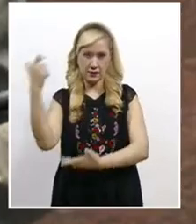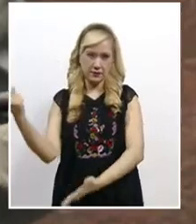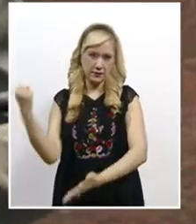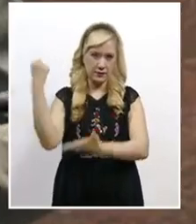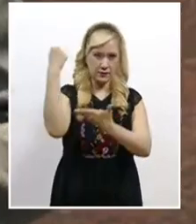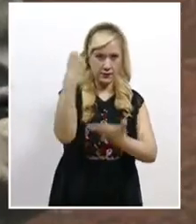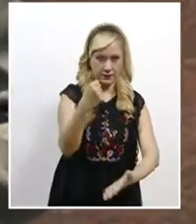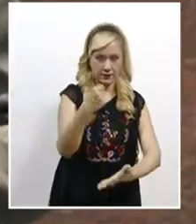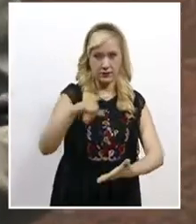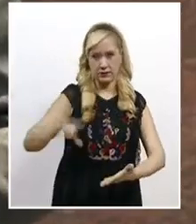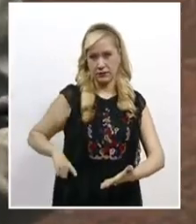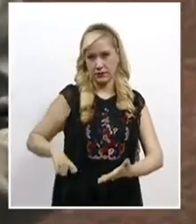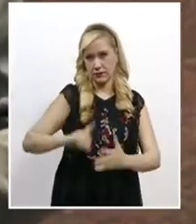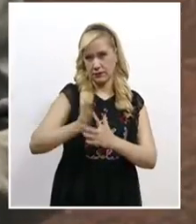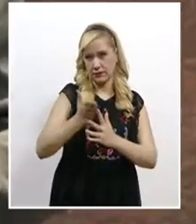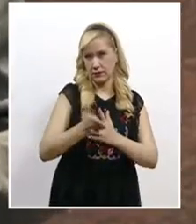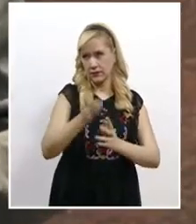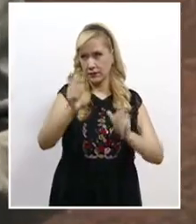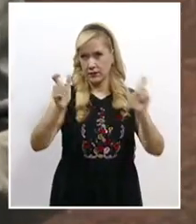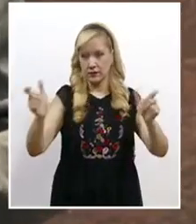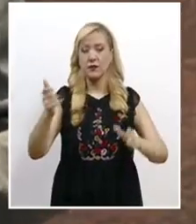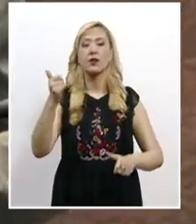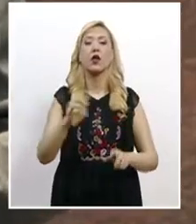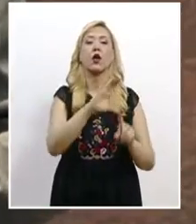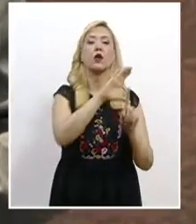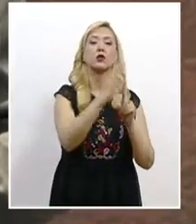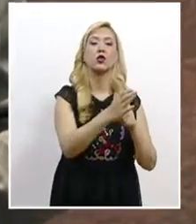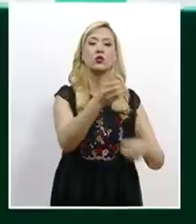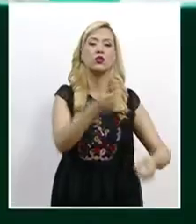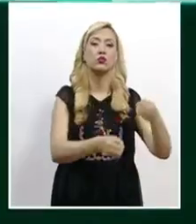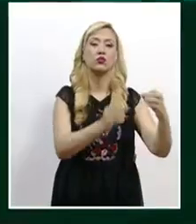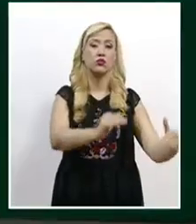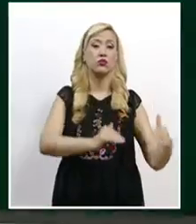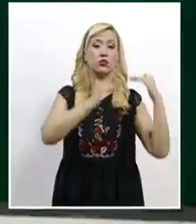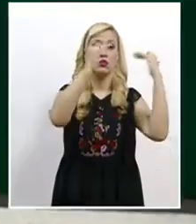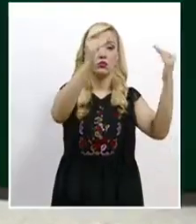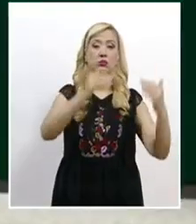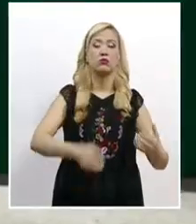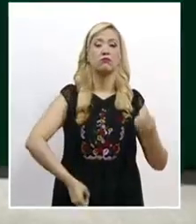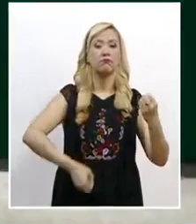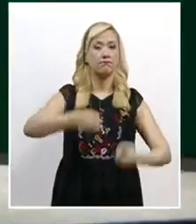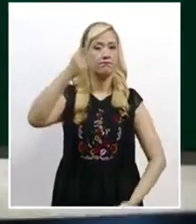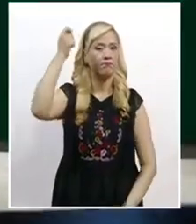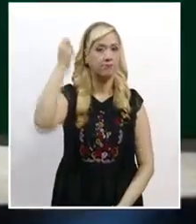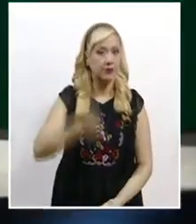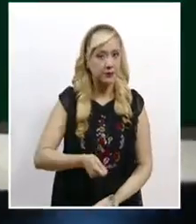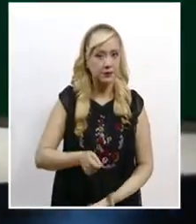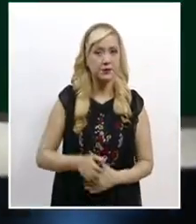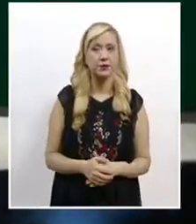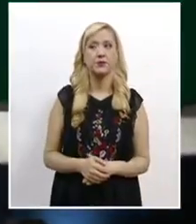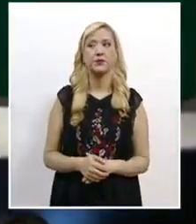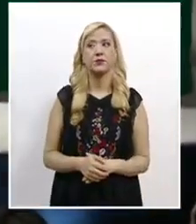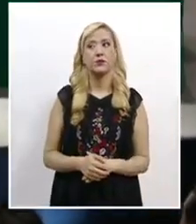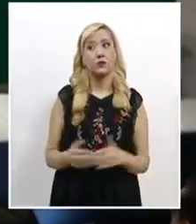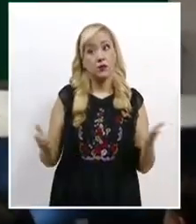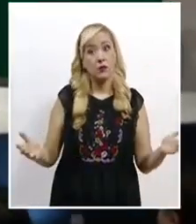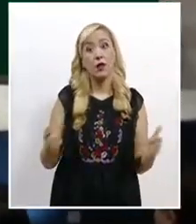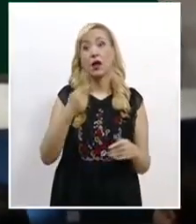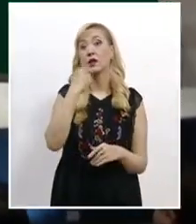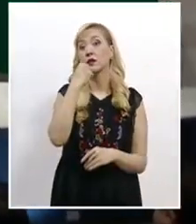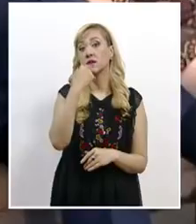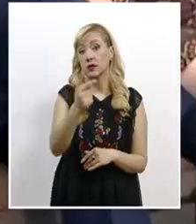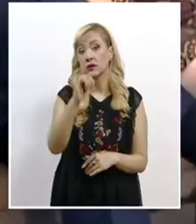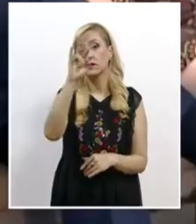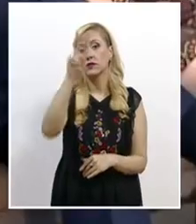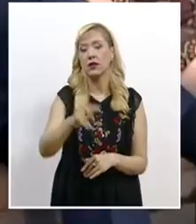Cuenta Pública y la Comisión Nacional de Tribunales Superiores de Justicia, en donde se ha señalado que